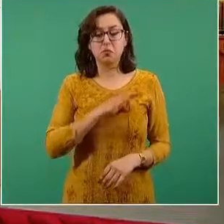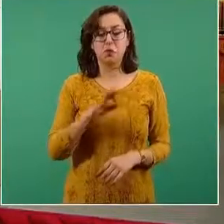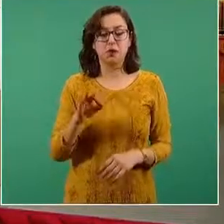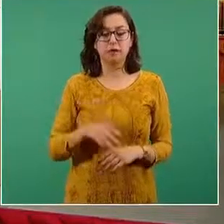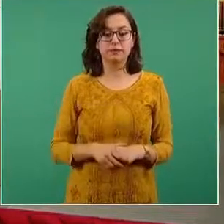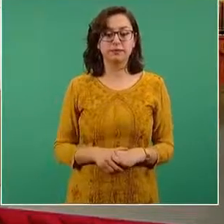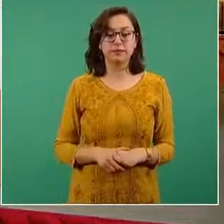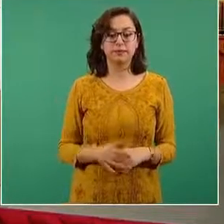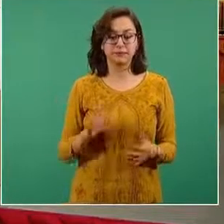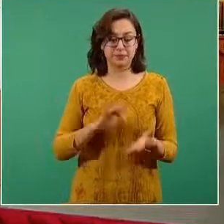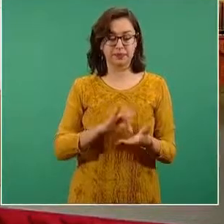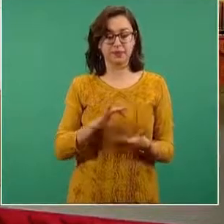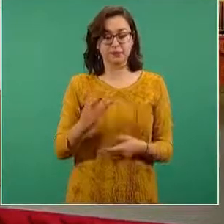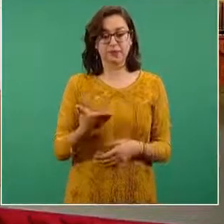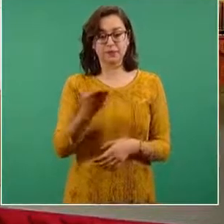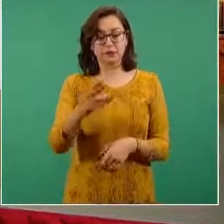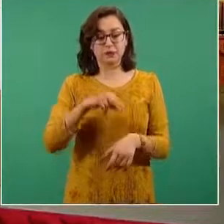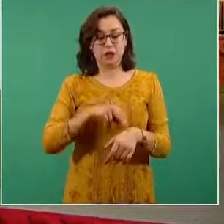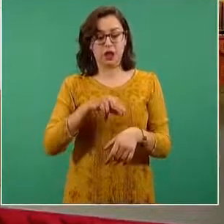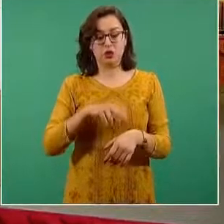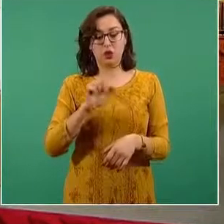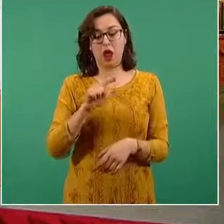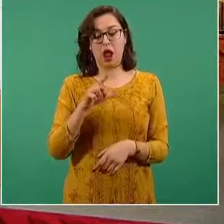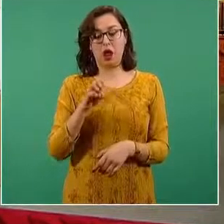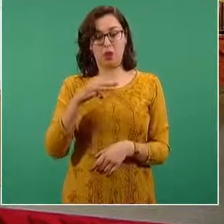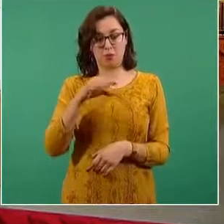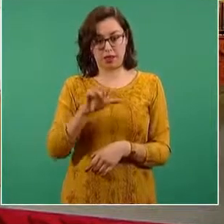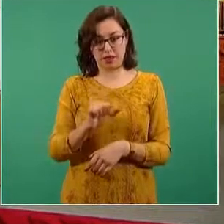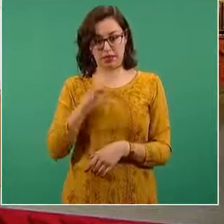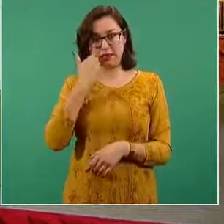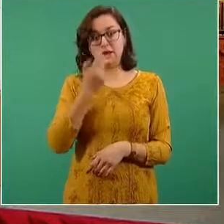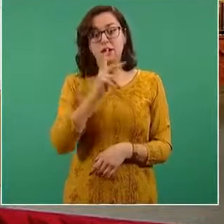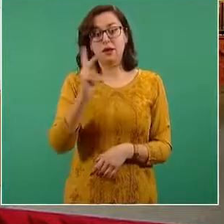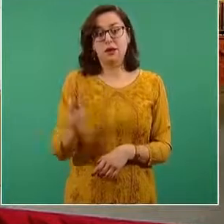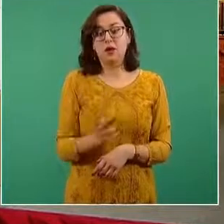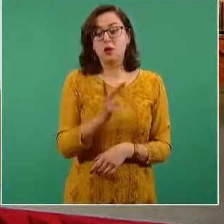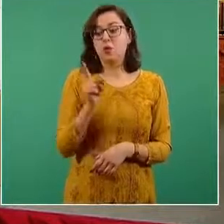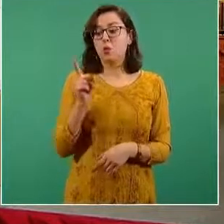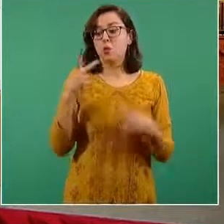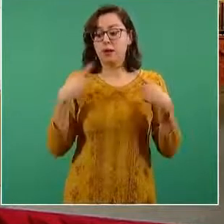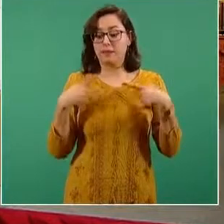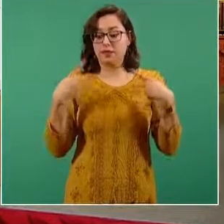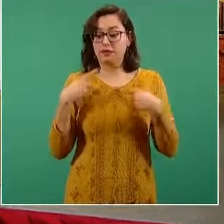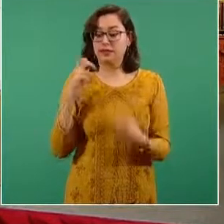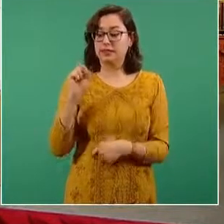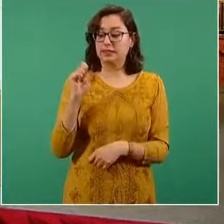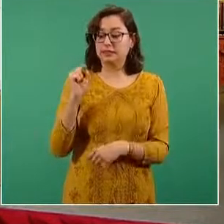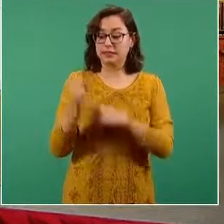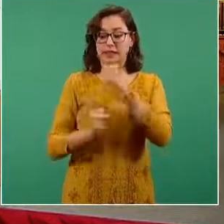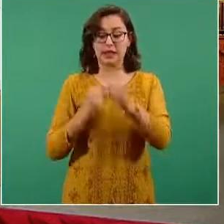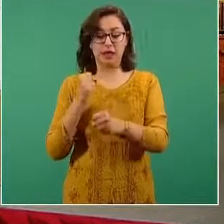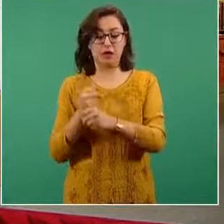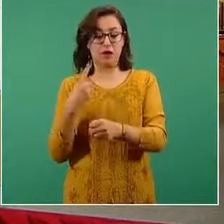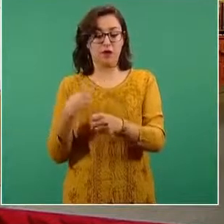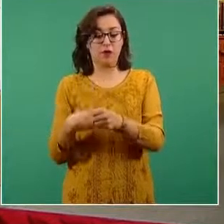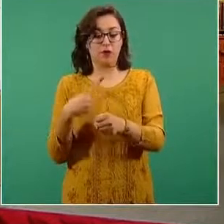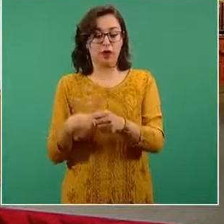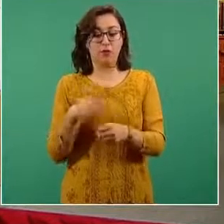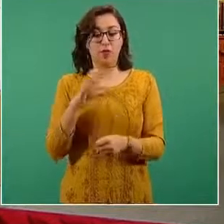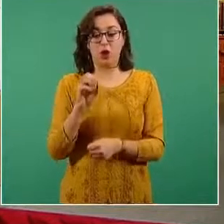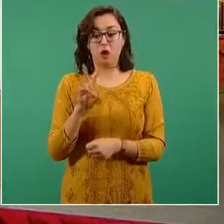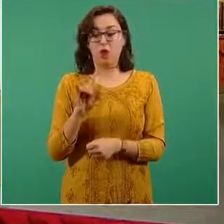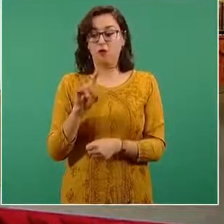Muy bien, gracias. Y finalmente, doctora Lomía, me comentan que una persona de 60 años que tuvo COVID-19